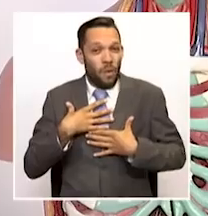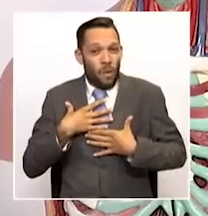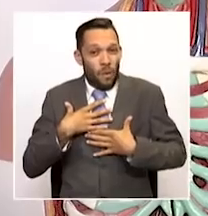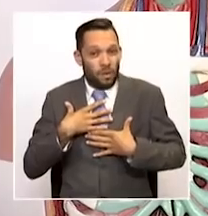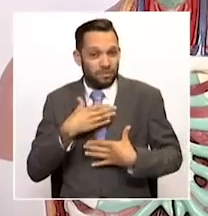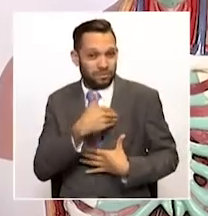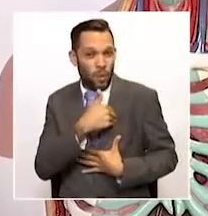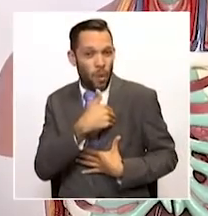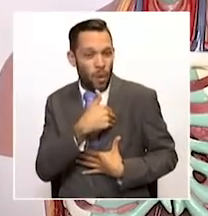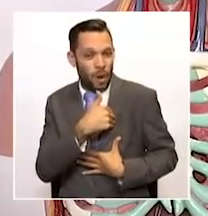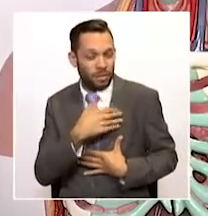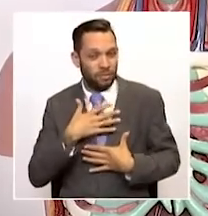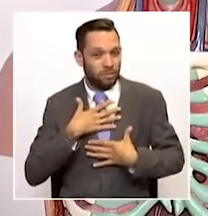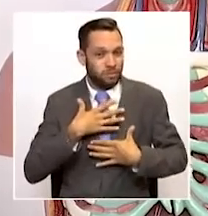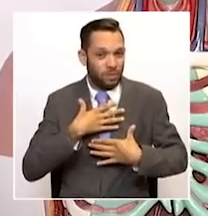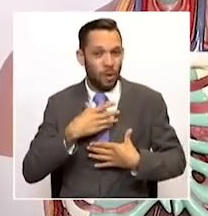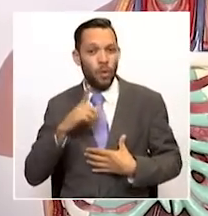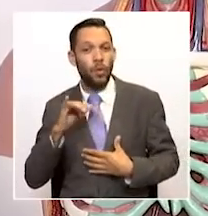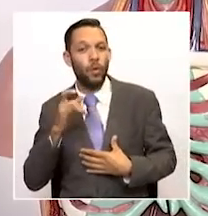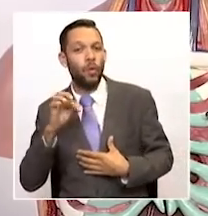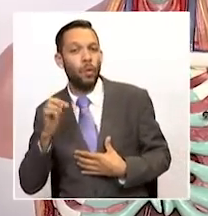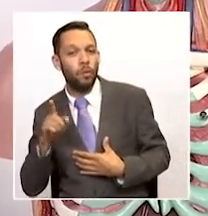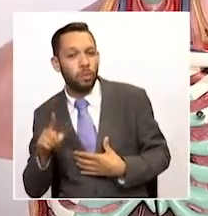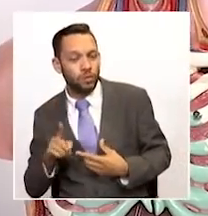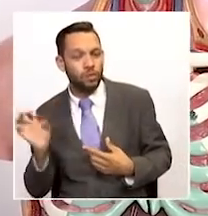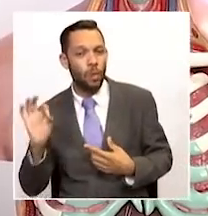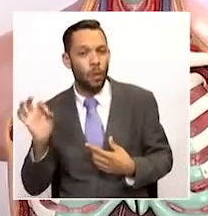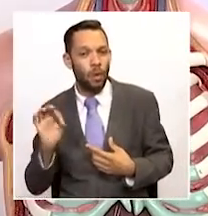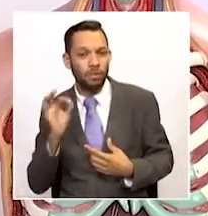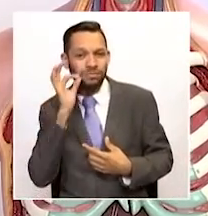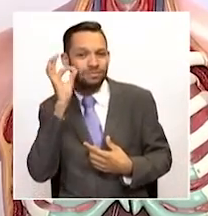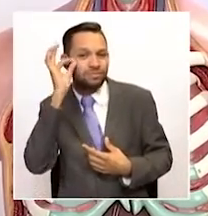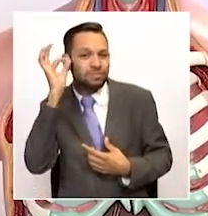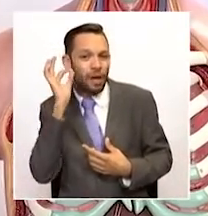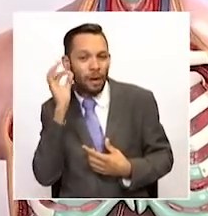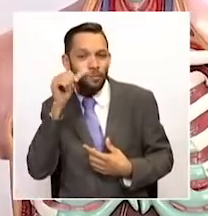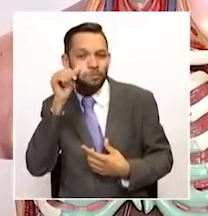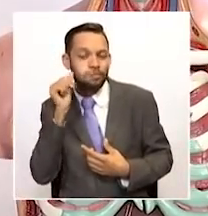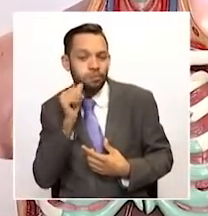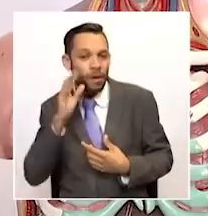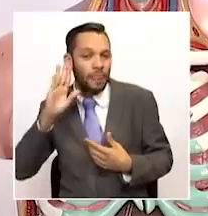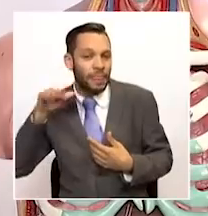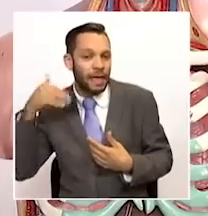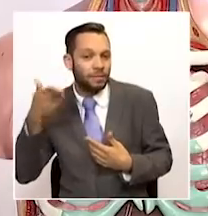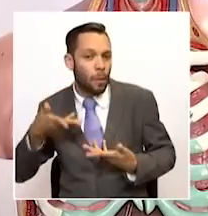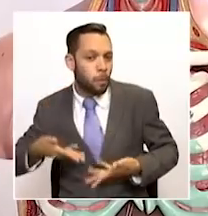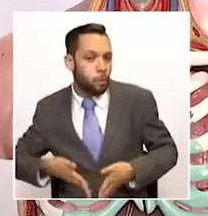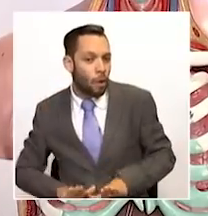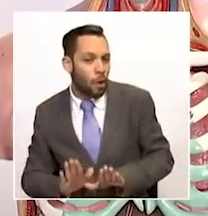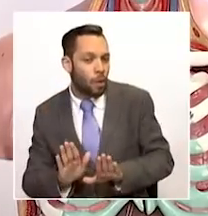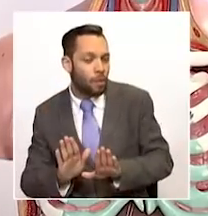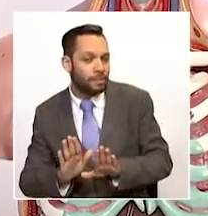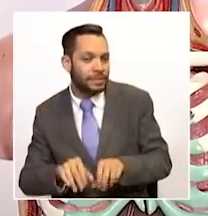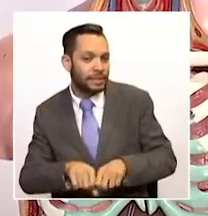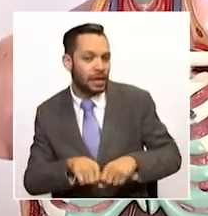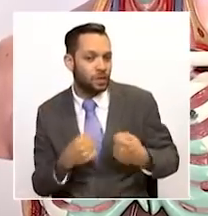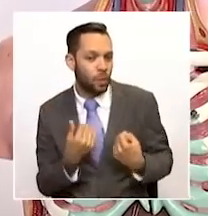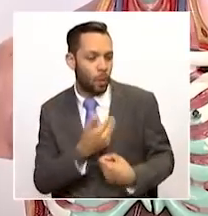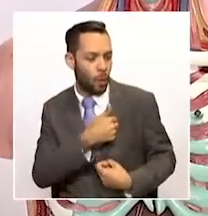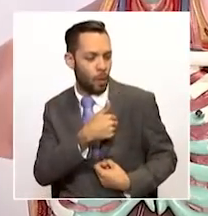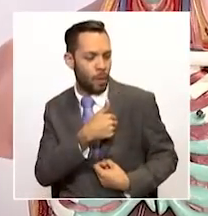que después de un lupus que después de una rubeola un embarazo que ellas nacieron con un defecto en el corazón